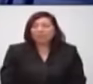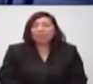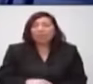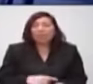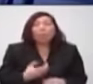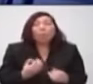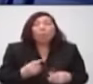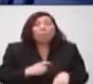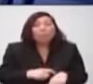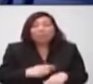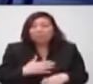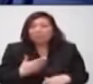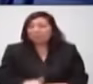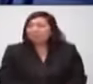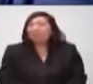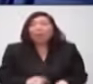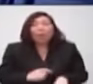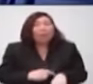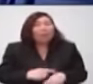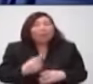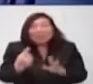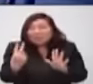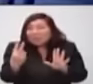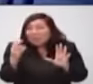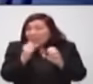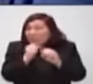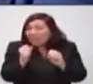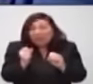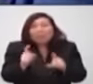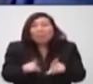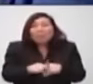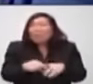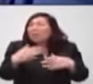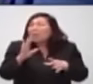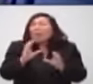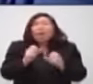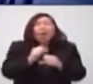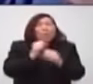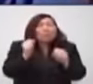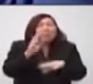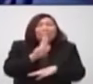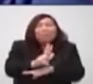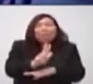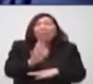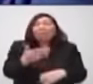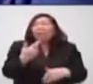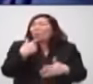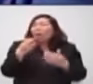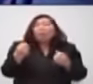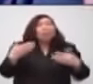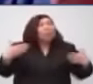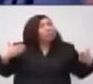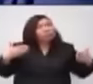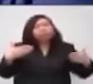forma la hora punta. La hora punta puede haber no solo a las 7, 8 de la mañana, sino también 10 de la mañana, 3 de la tarde, 11